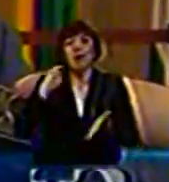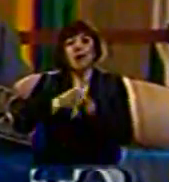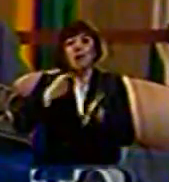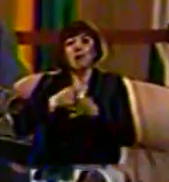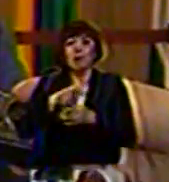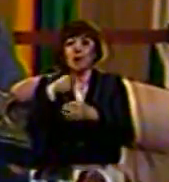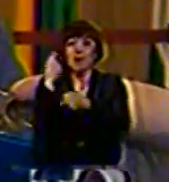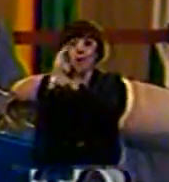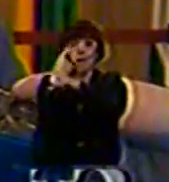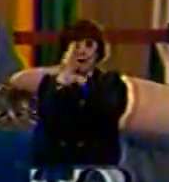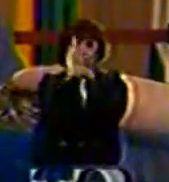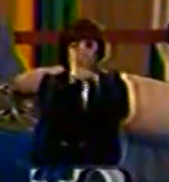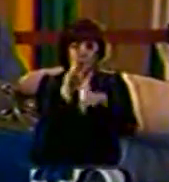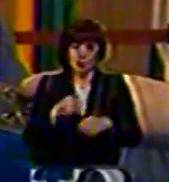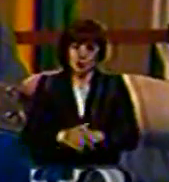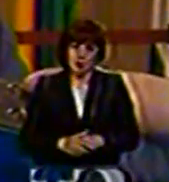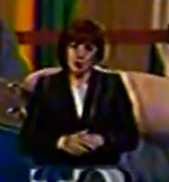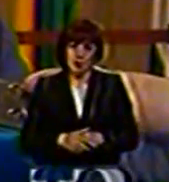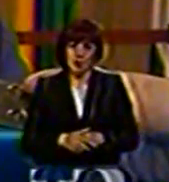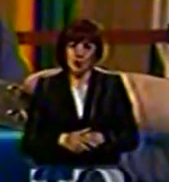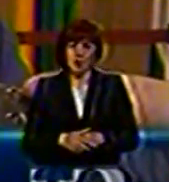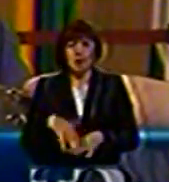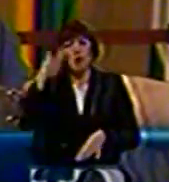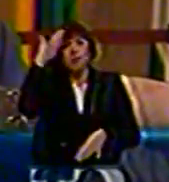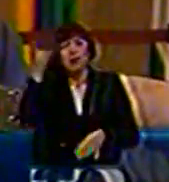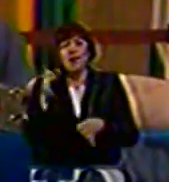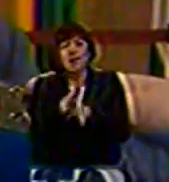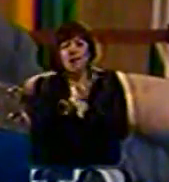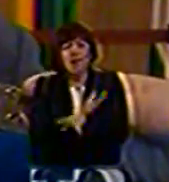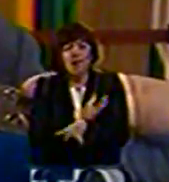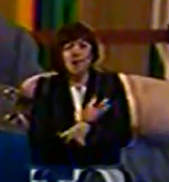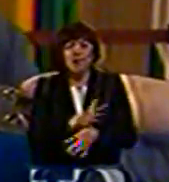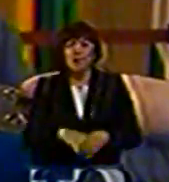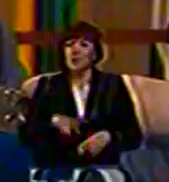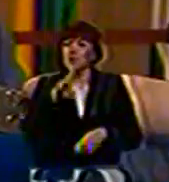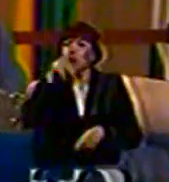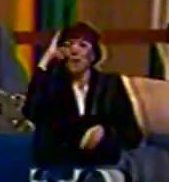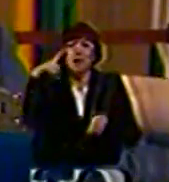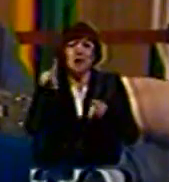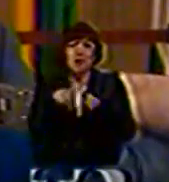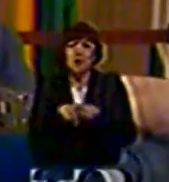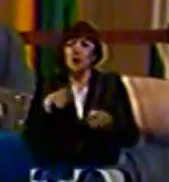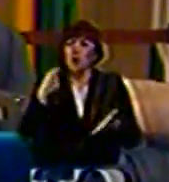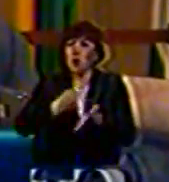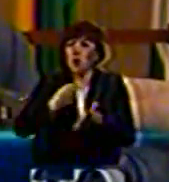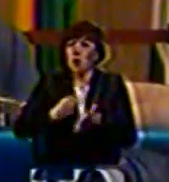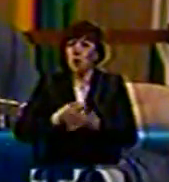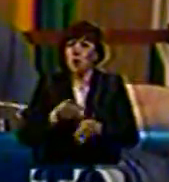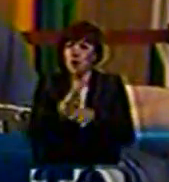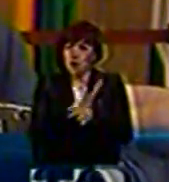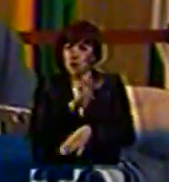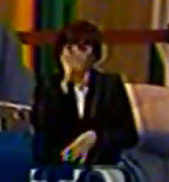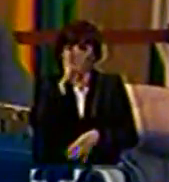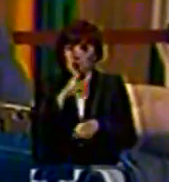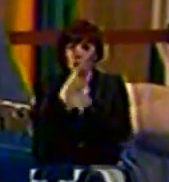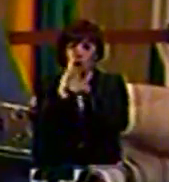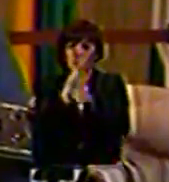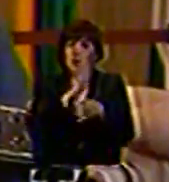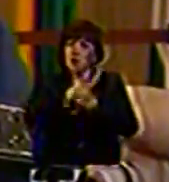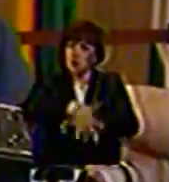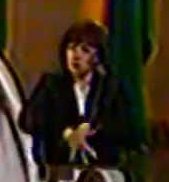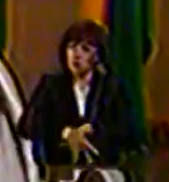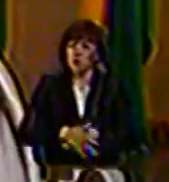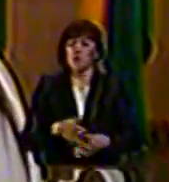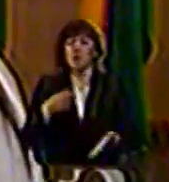fue el razonamiento por el cual no se llegó a la conclusión de la compra en los primeros 4 y luego bajo qué parámetros se realizó la compra en el